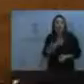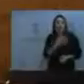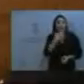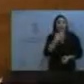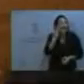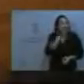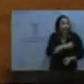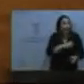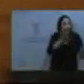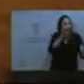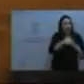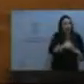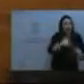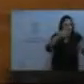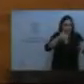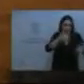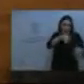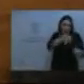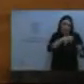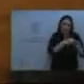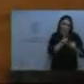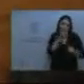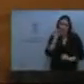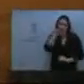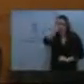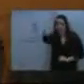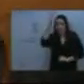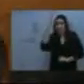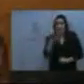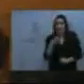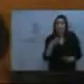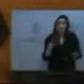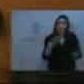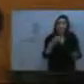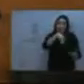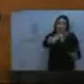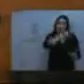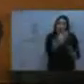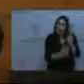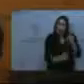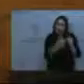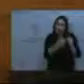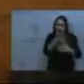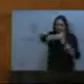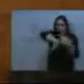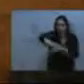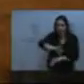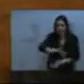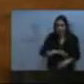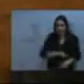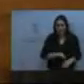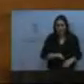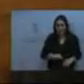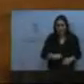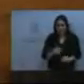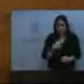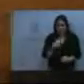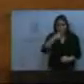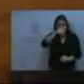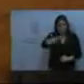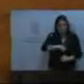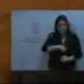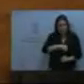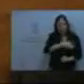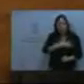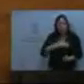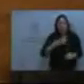no existiera, se lo inventarían. Se lo inventarían para ocultar sus mal quehaceres. Y yo hoy voy a hablar